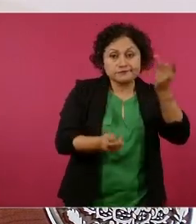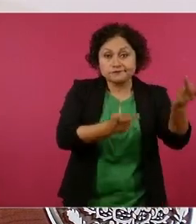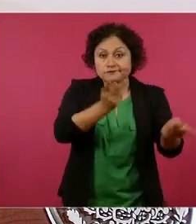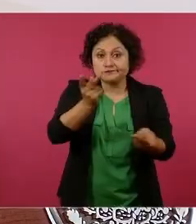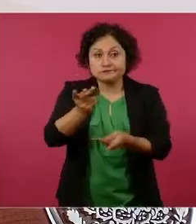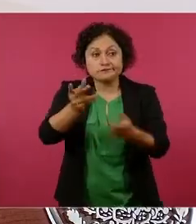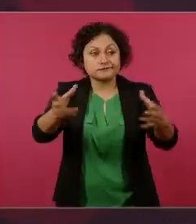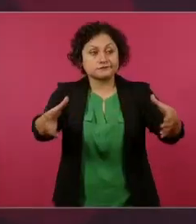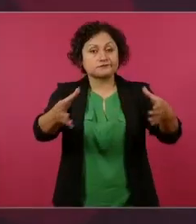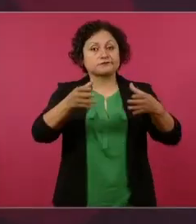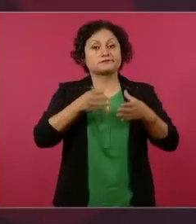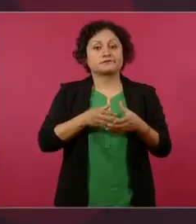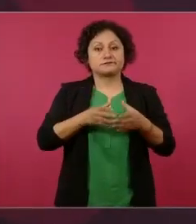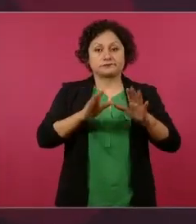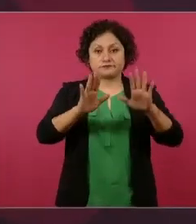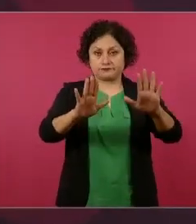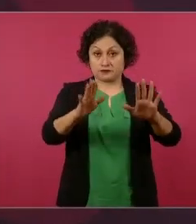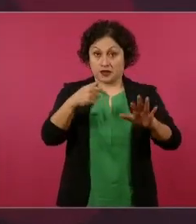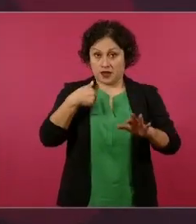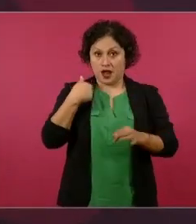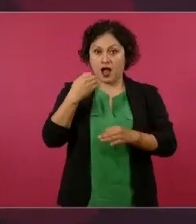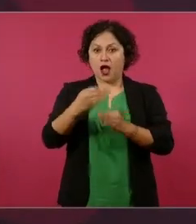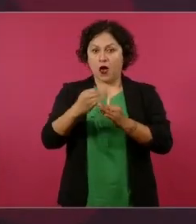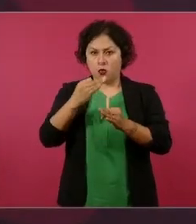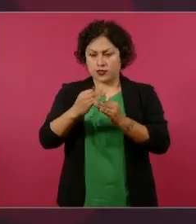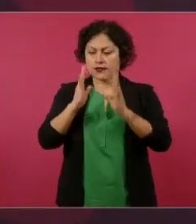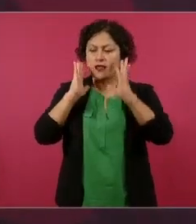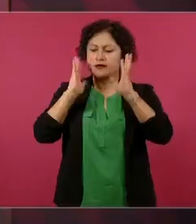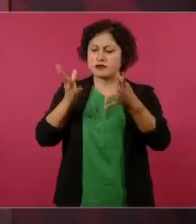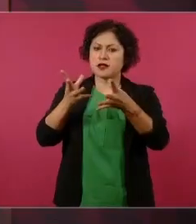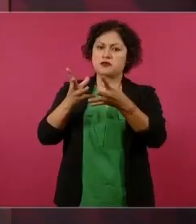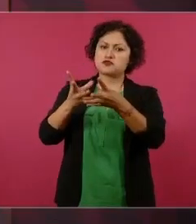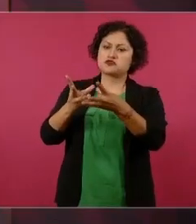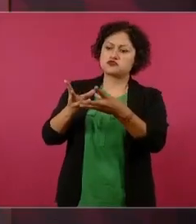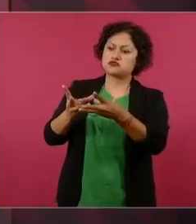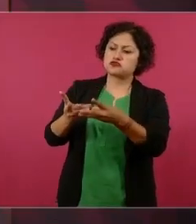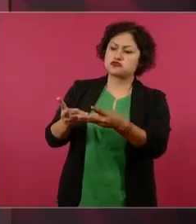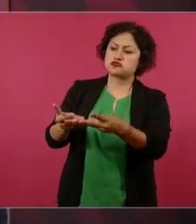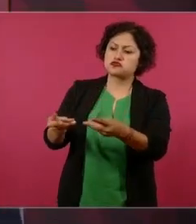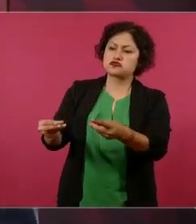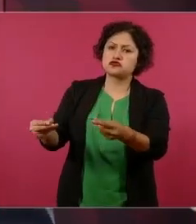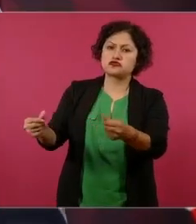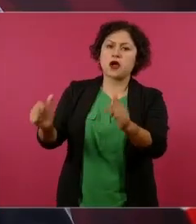porque sí, ya se va a resolver, pero dejan, ¿no?,